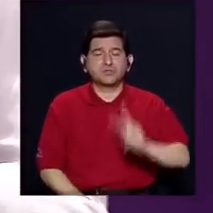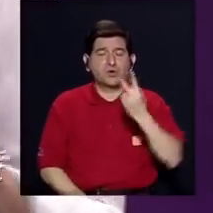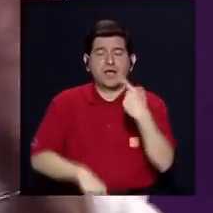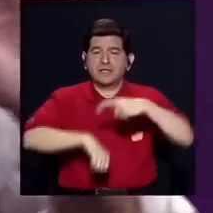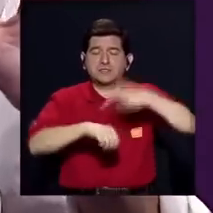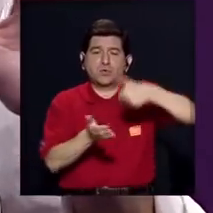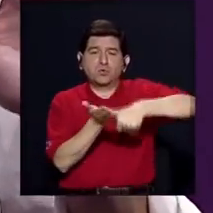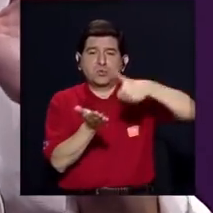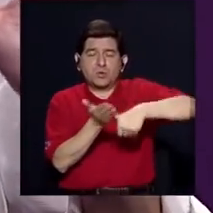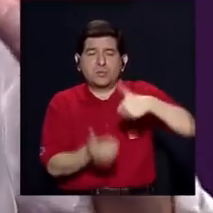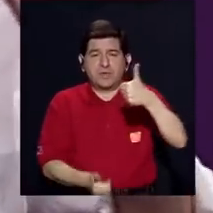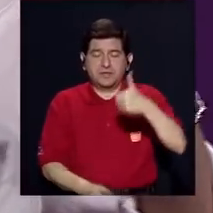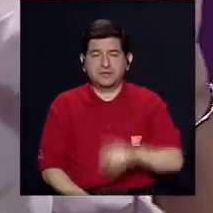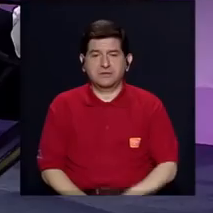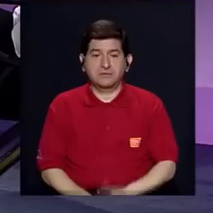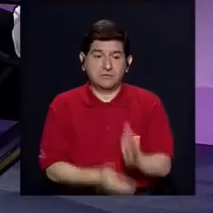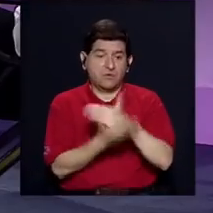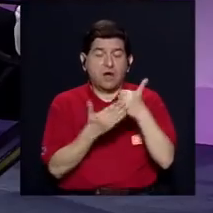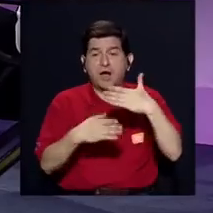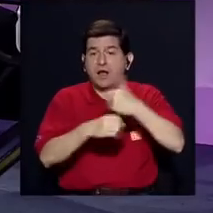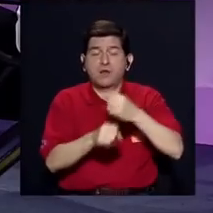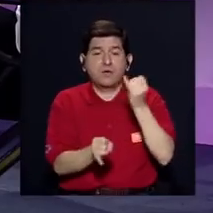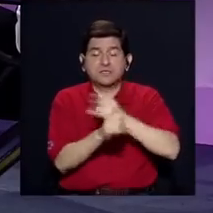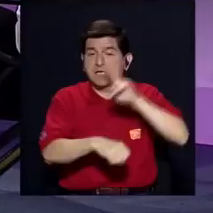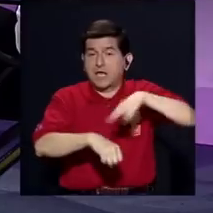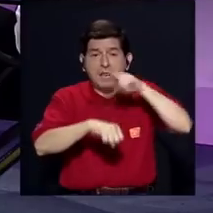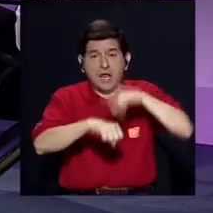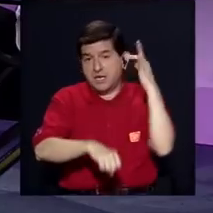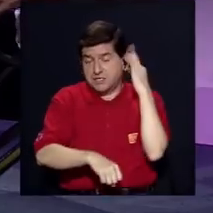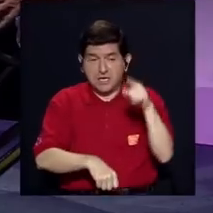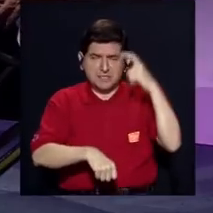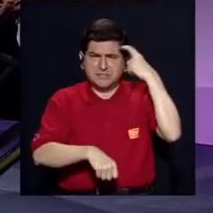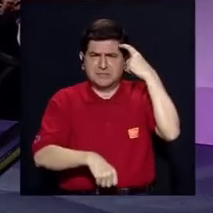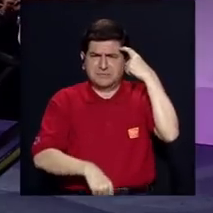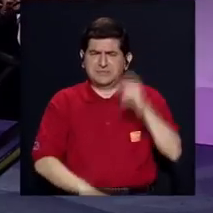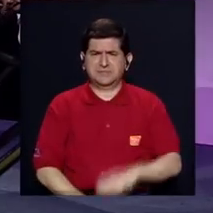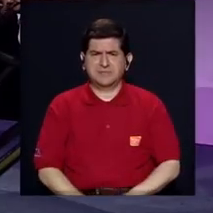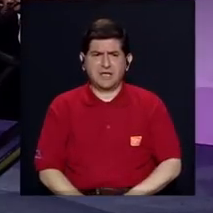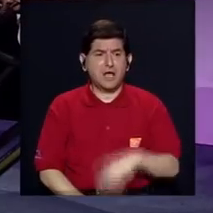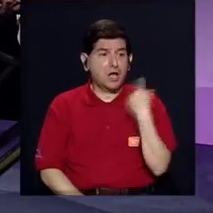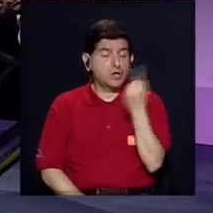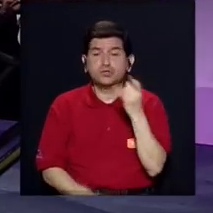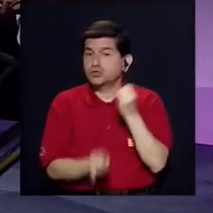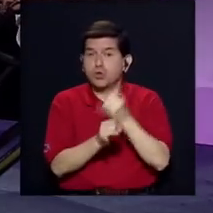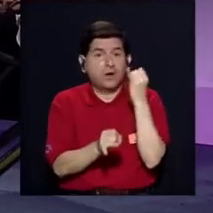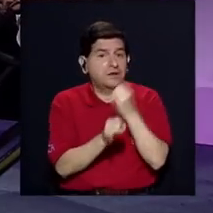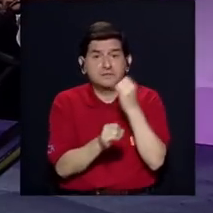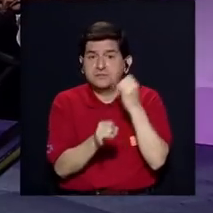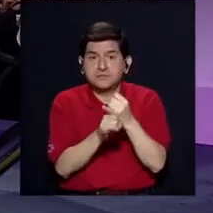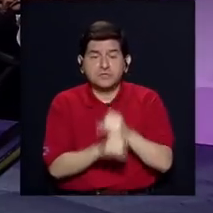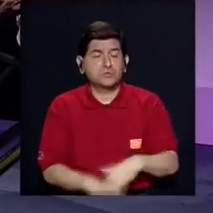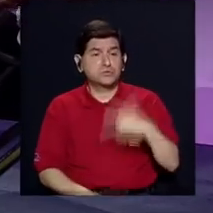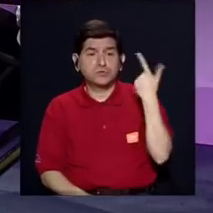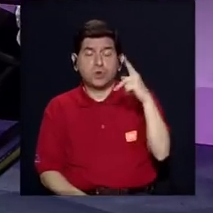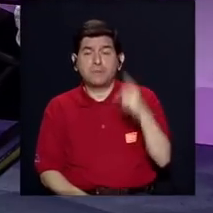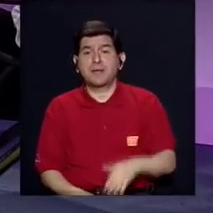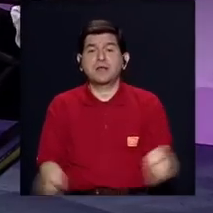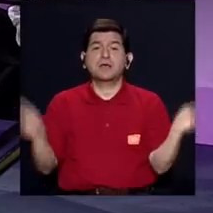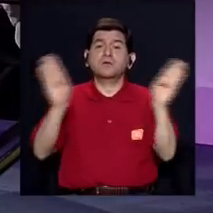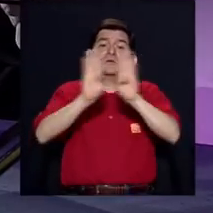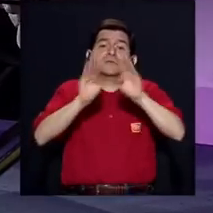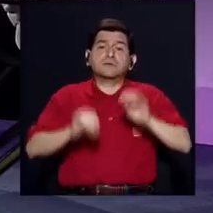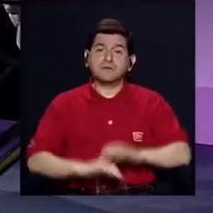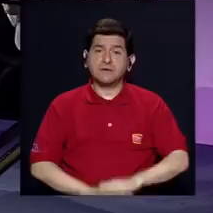ronda algo estar haciendo el inamhi me pensé yo en aquel momento puesto que es la única institución amenazada con su cierre